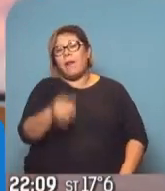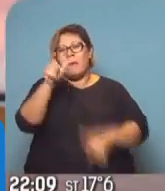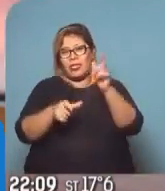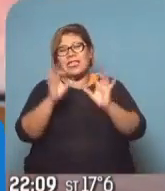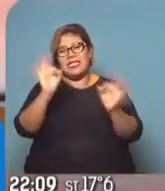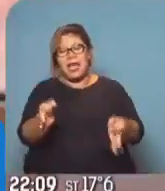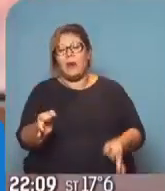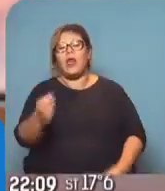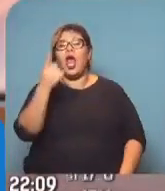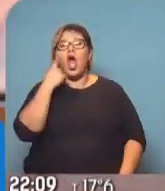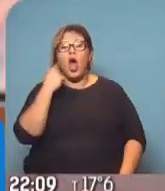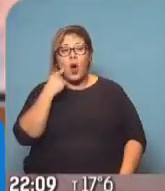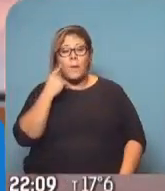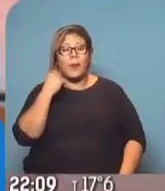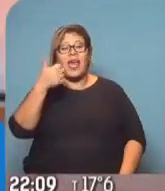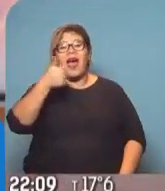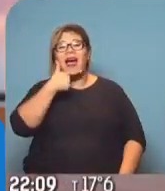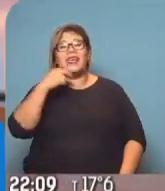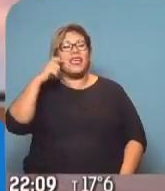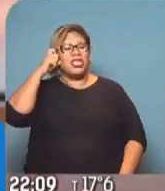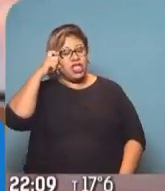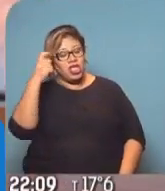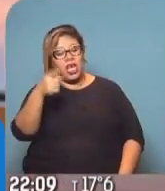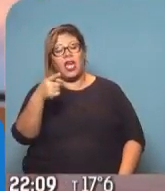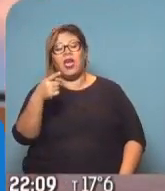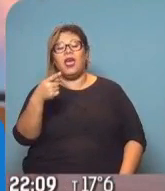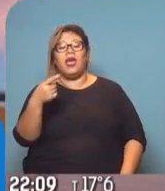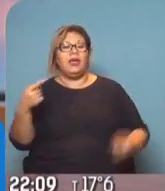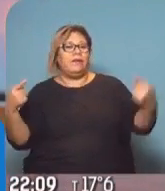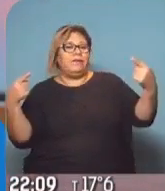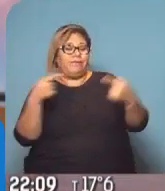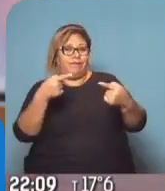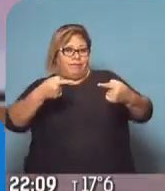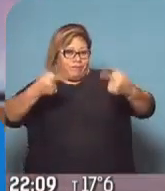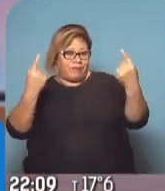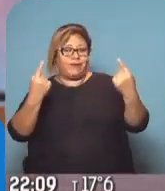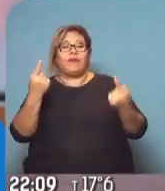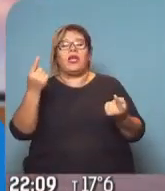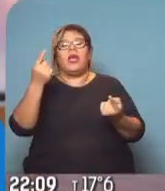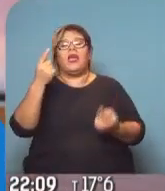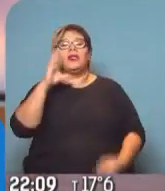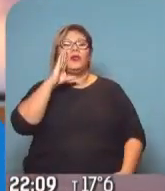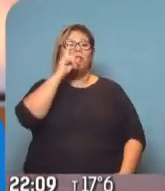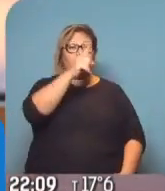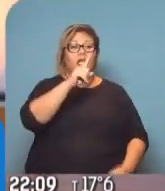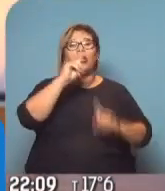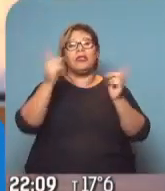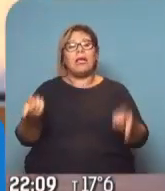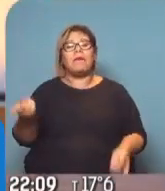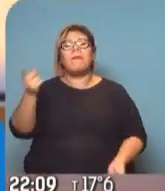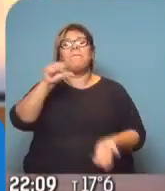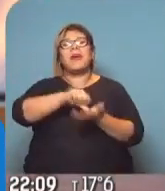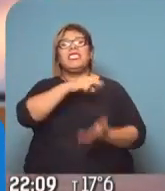no dudó ya hace rato que no tiene ninguna relación con China y que su sitio está prohibido en China por lo que reveló sobre China. Y estando